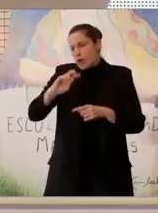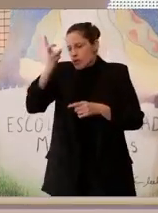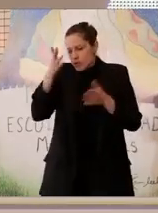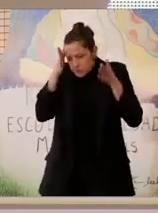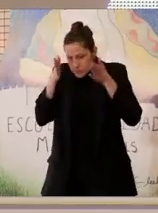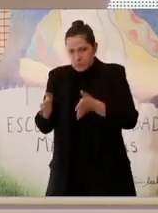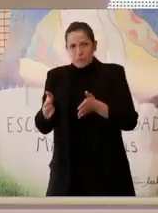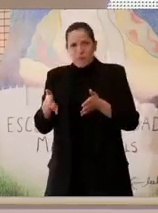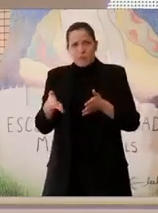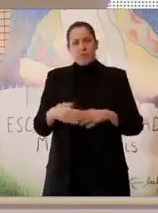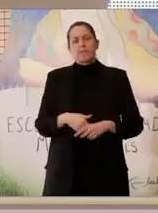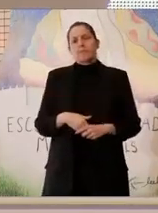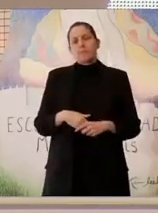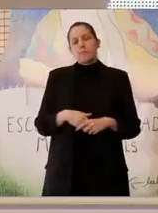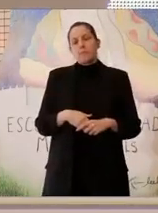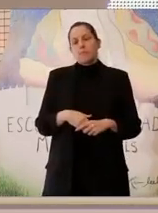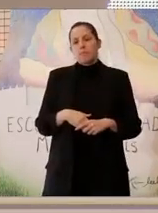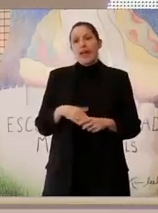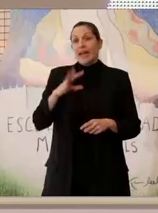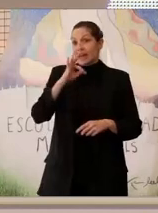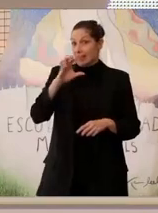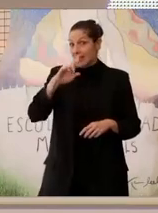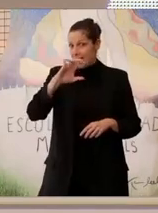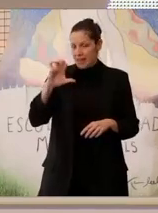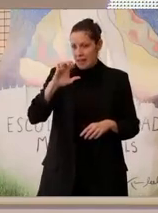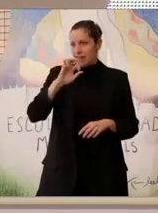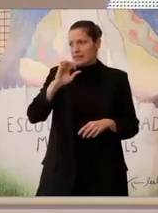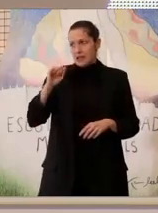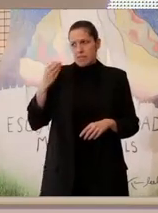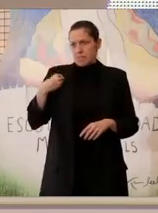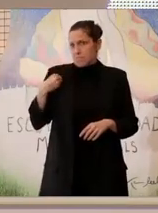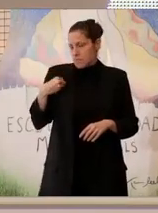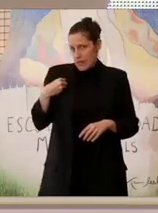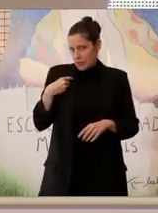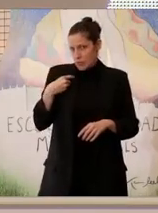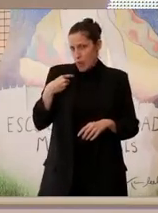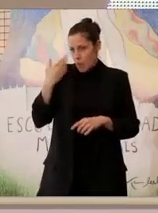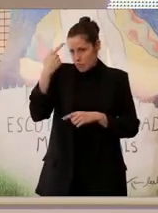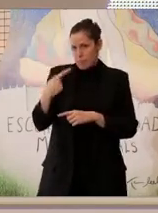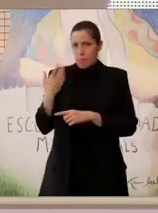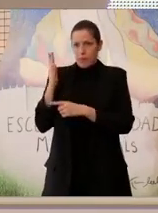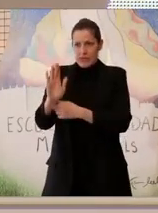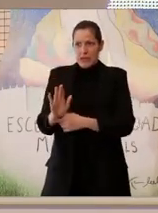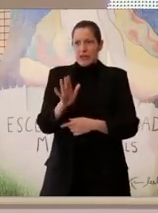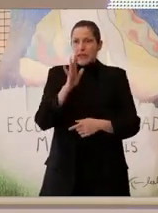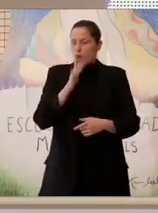que Teresa, pero ella representa y como nos representamos todas, porque de verdad nosotras vamos con la lengua